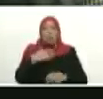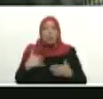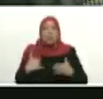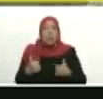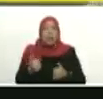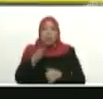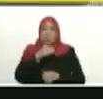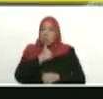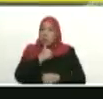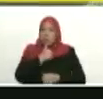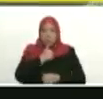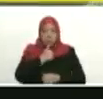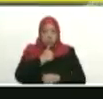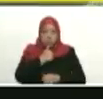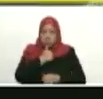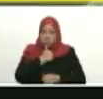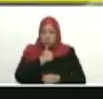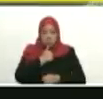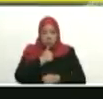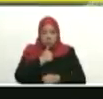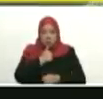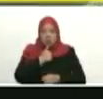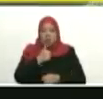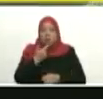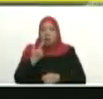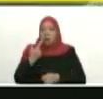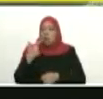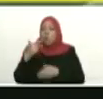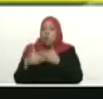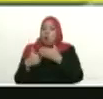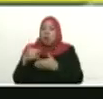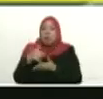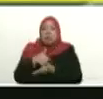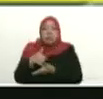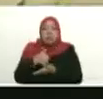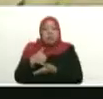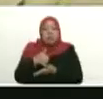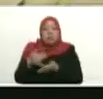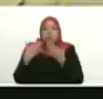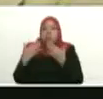No hay forma. Y la gente entra en una etapa de debilidad y